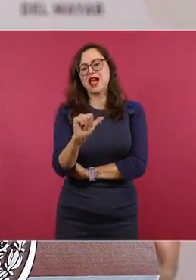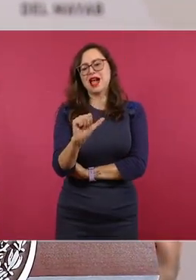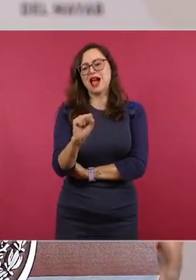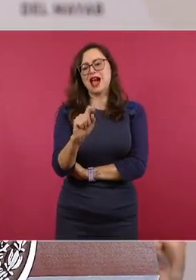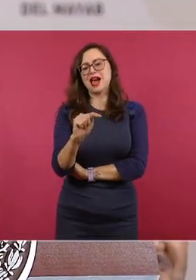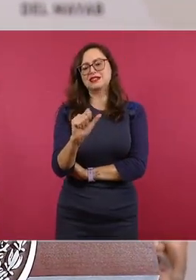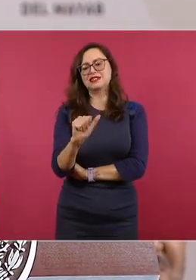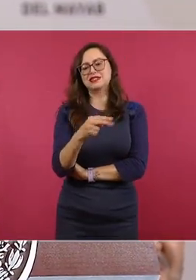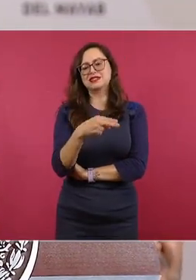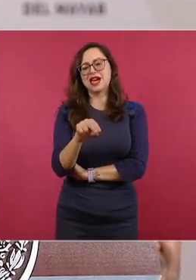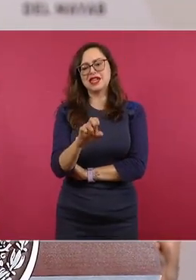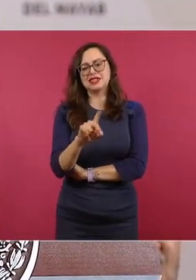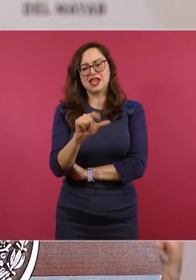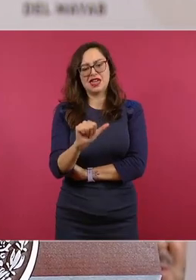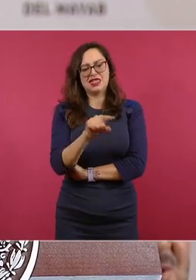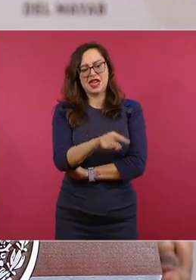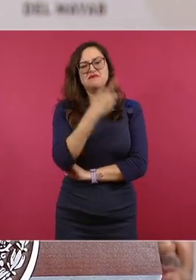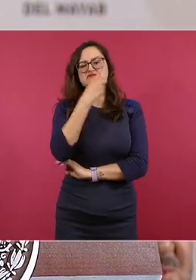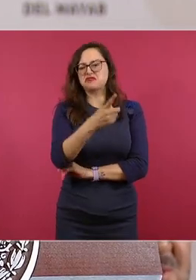le agregó,